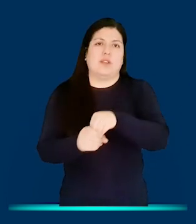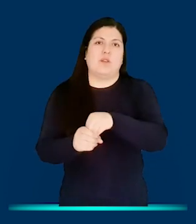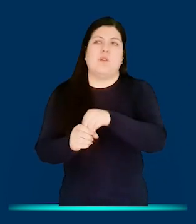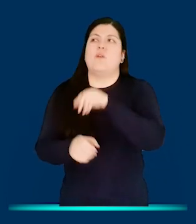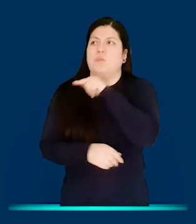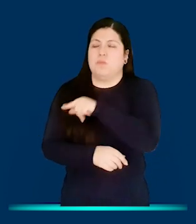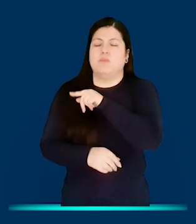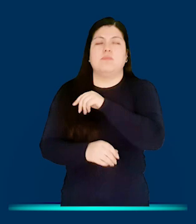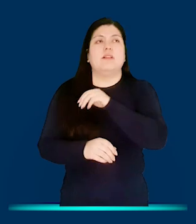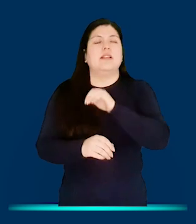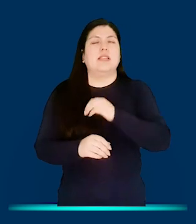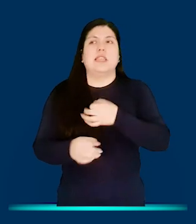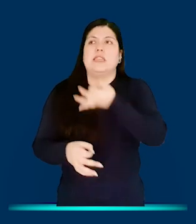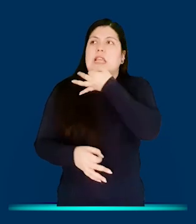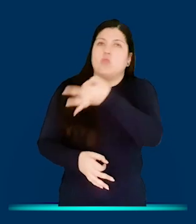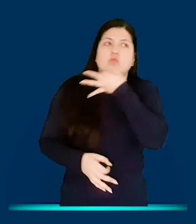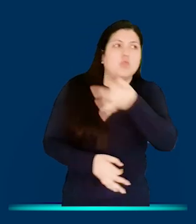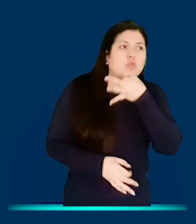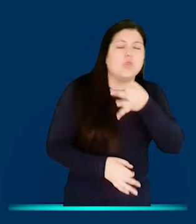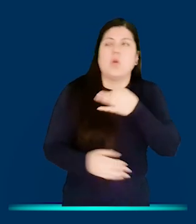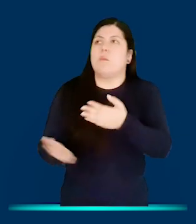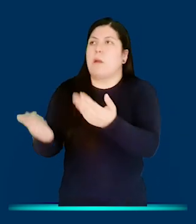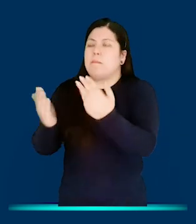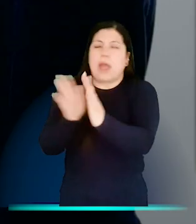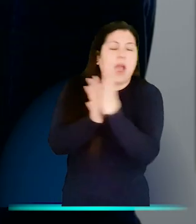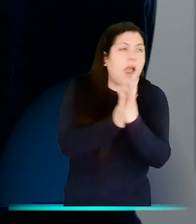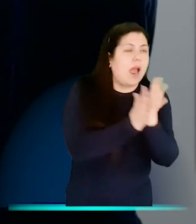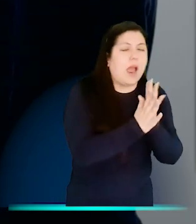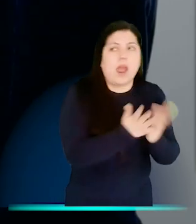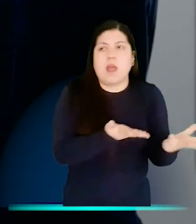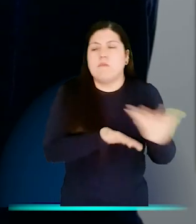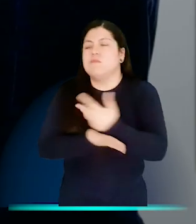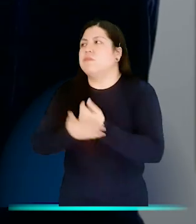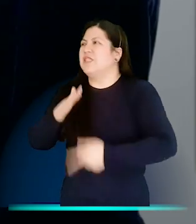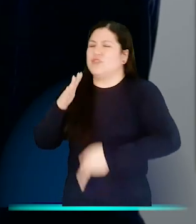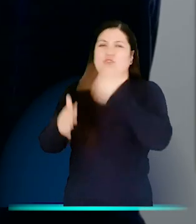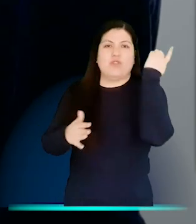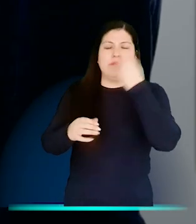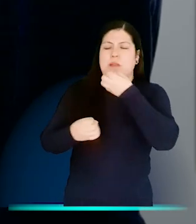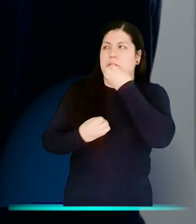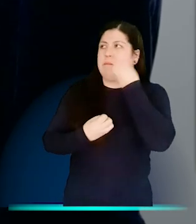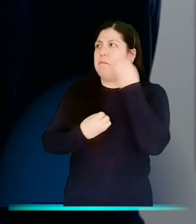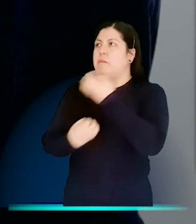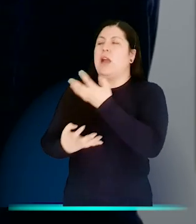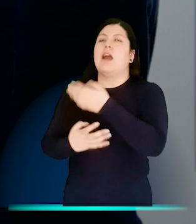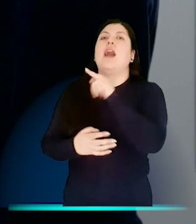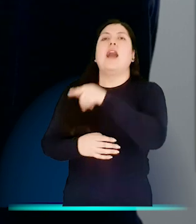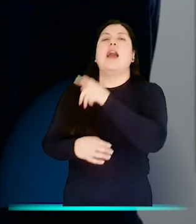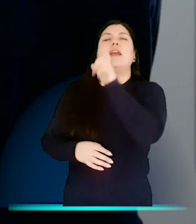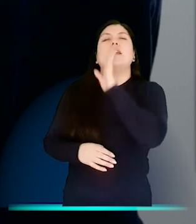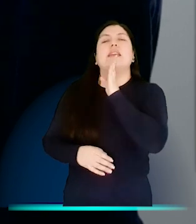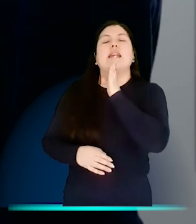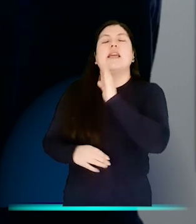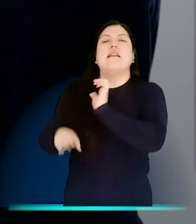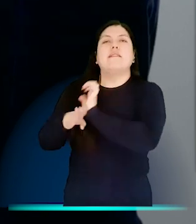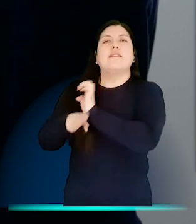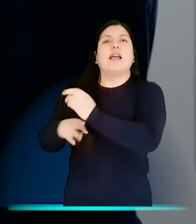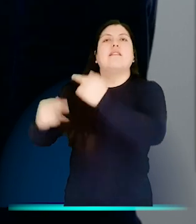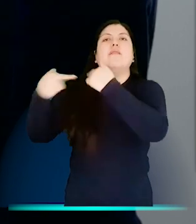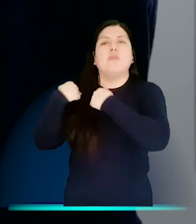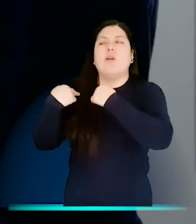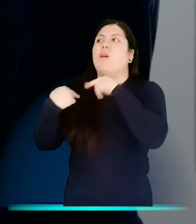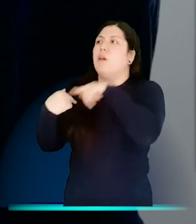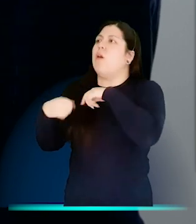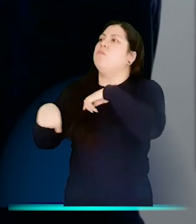es importante tener en cuenta la URIEL del Ministerio del Interior, porque sirve para canalizar todo el tipo de denuncias